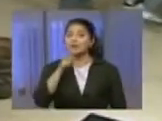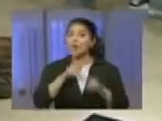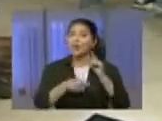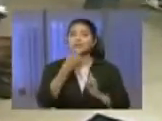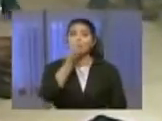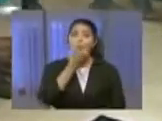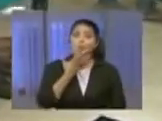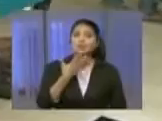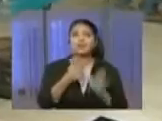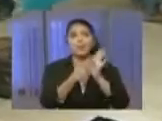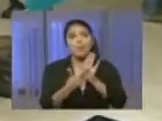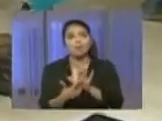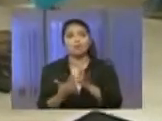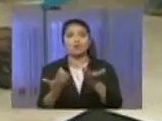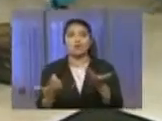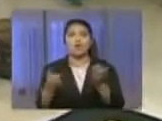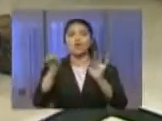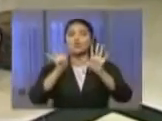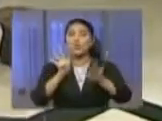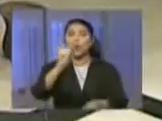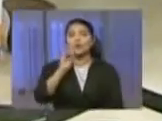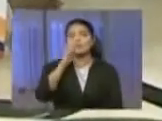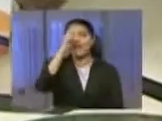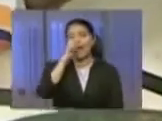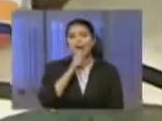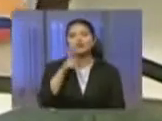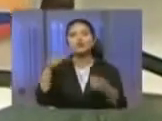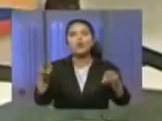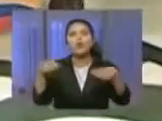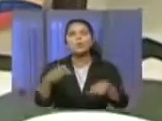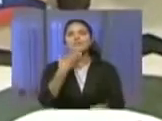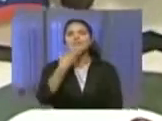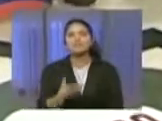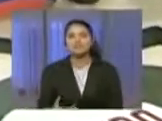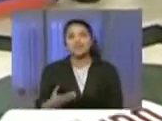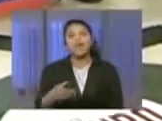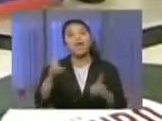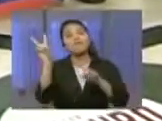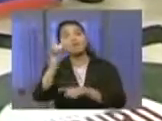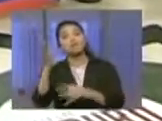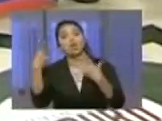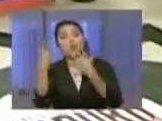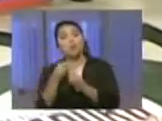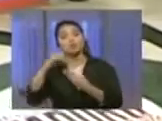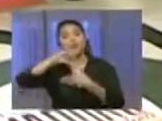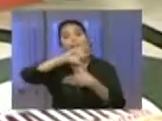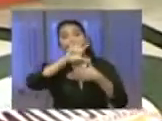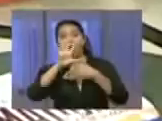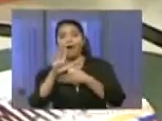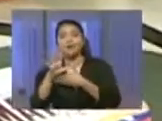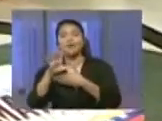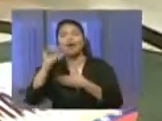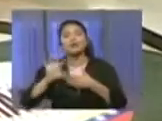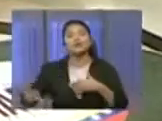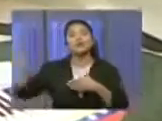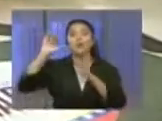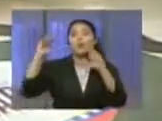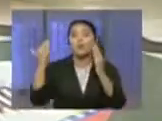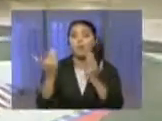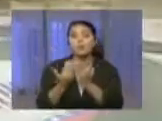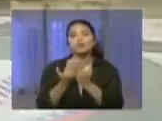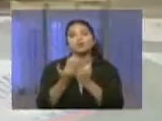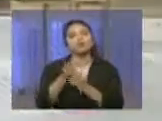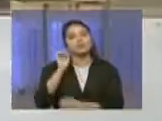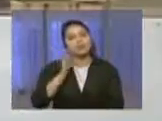Mostrar fíjense 90 años cumple Fidel y Venezuela junto al Alba y los pueblos del mundo vamos a